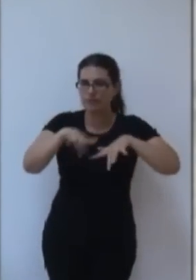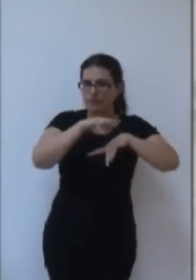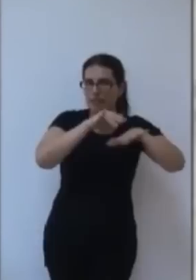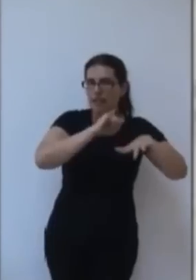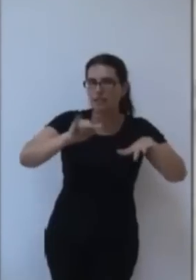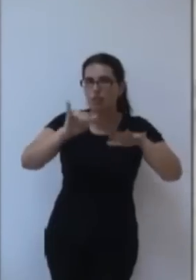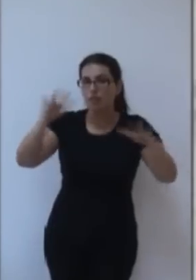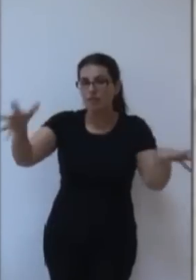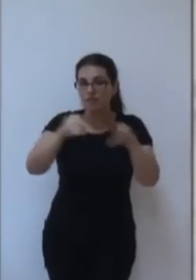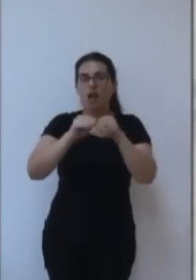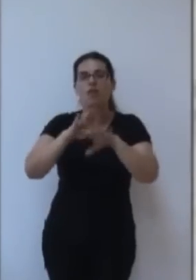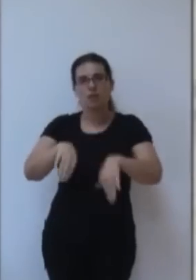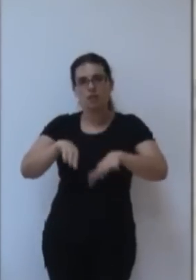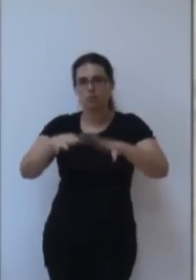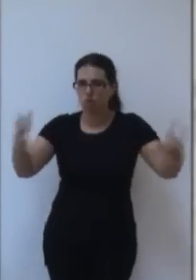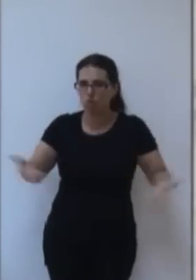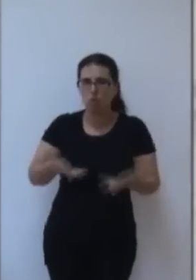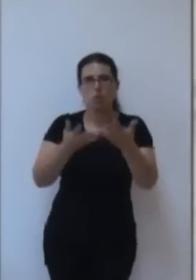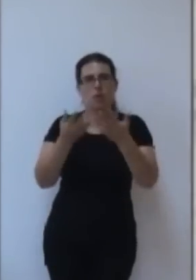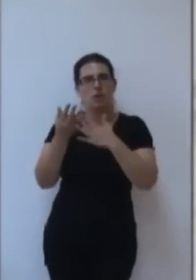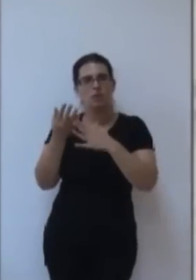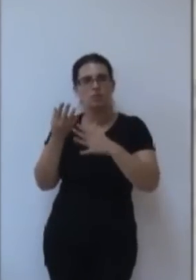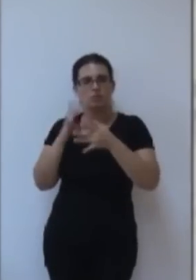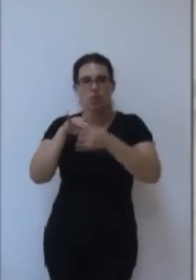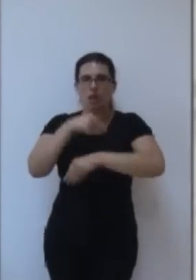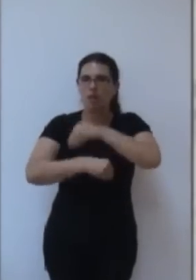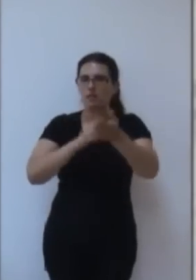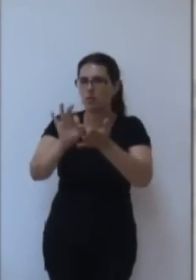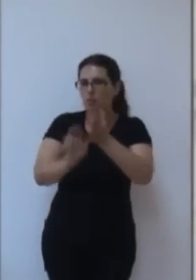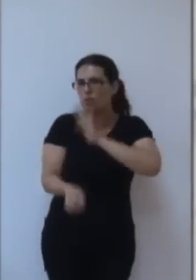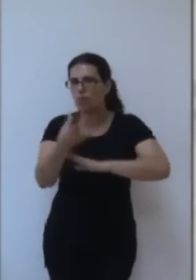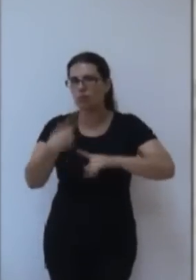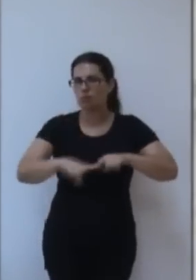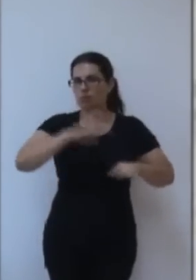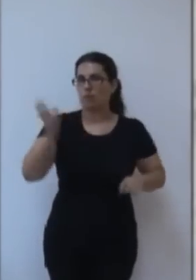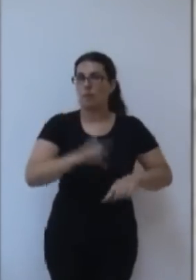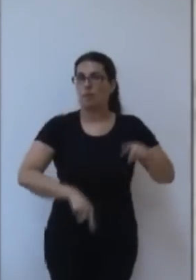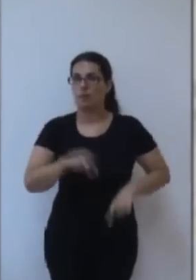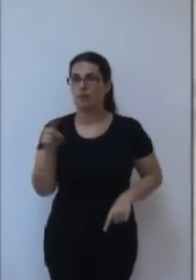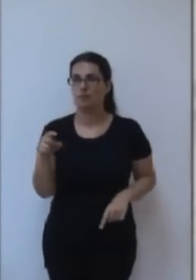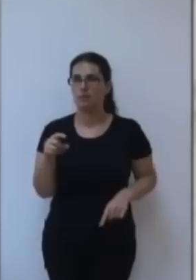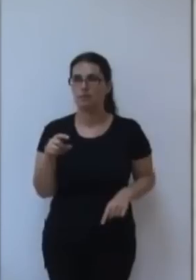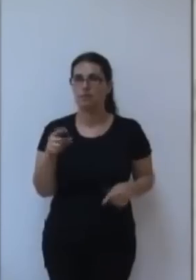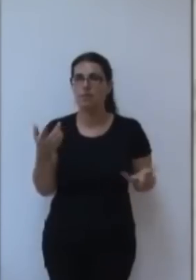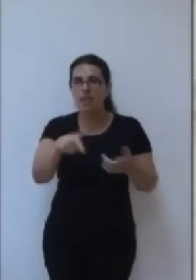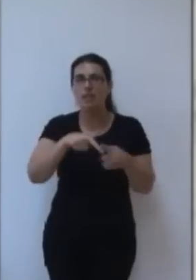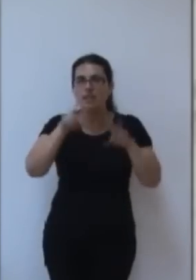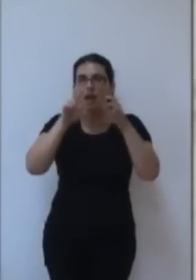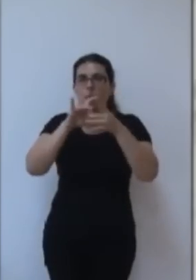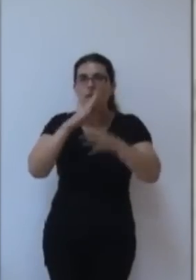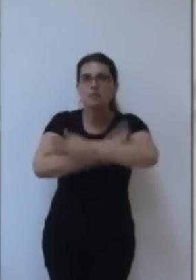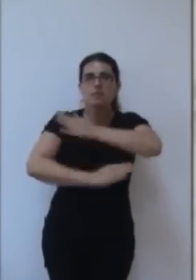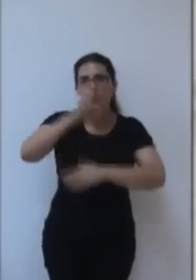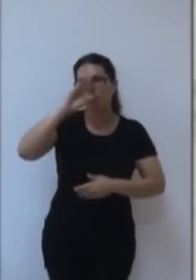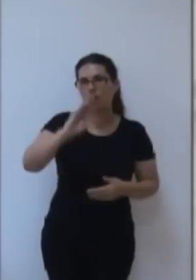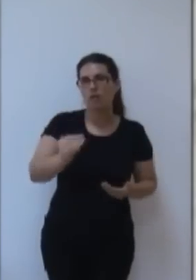promueve, proyecta, propone servicios y cosas. Y la discapacidad intelectual, ¿no? En este mundo que nos